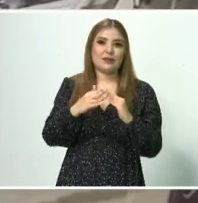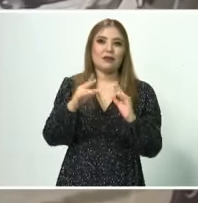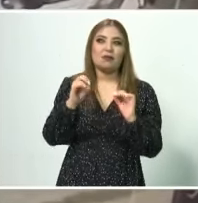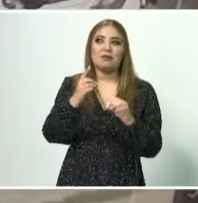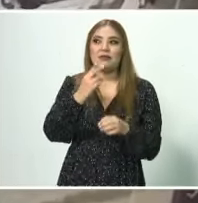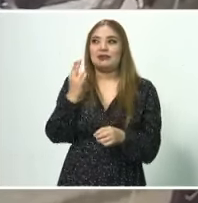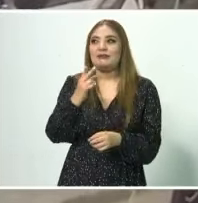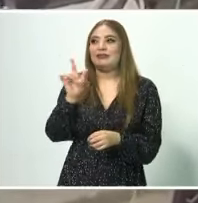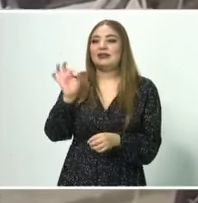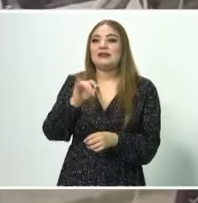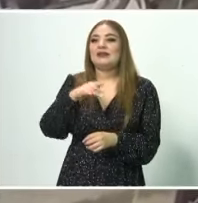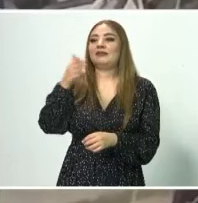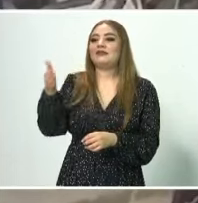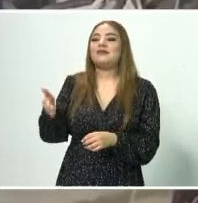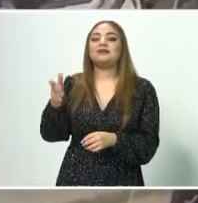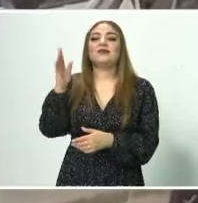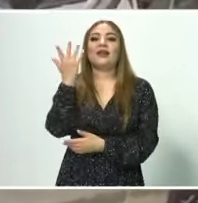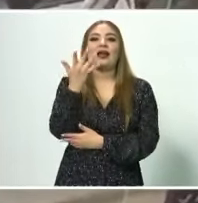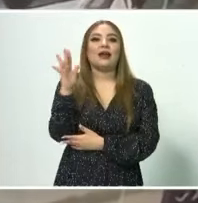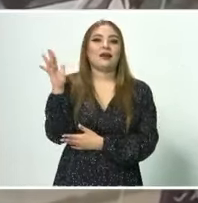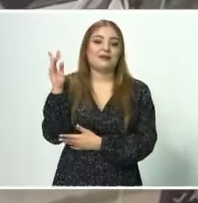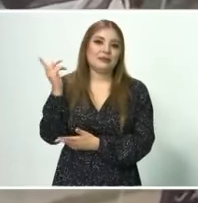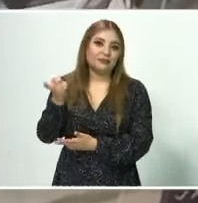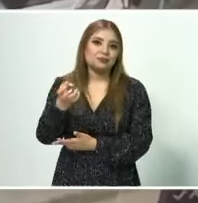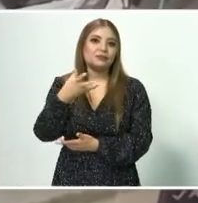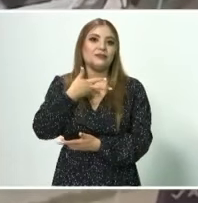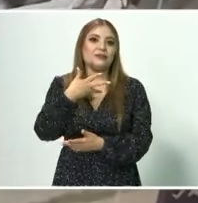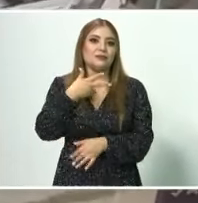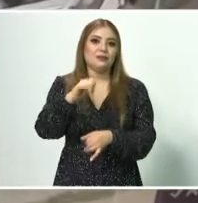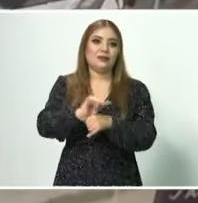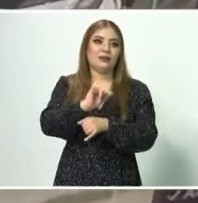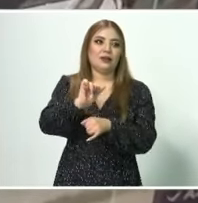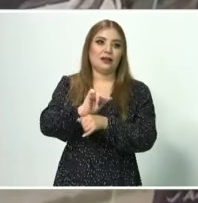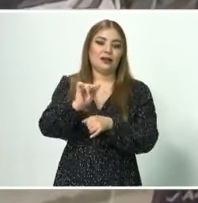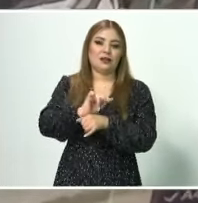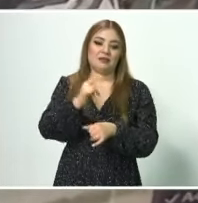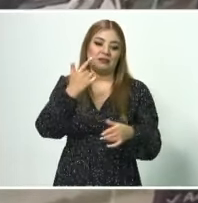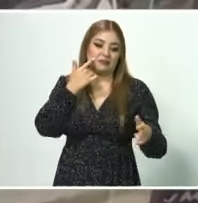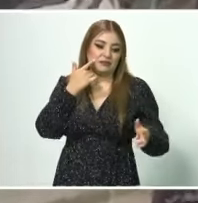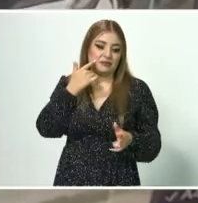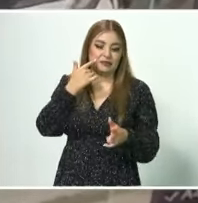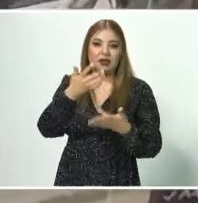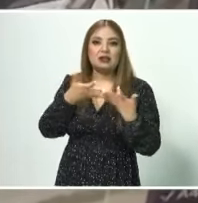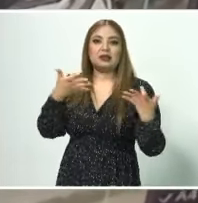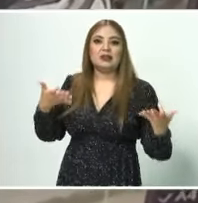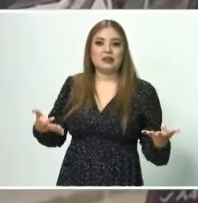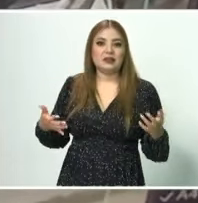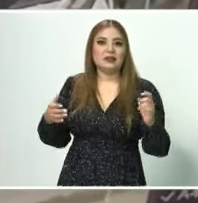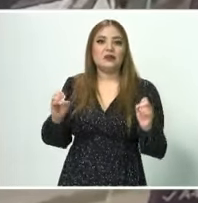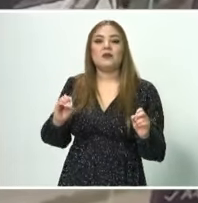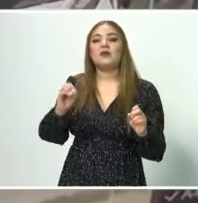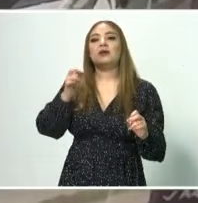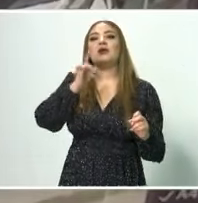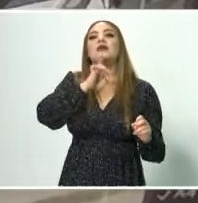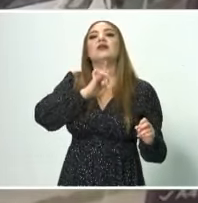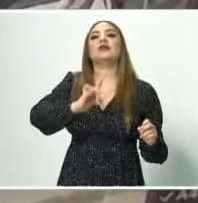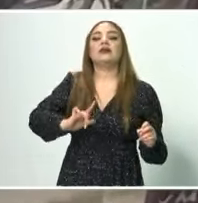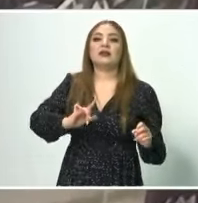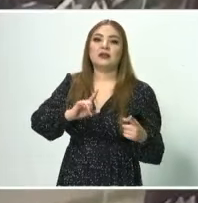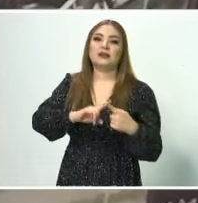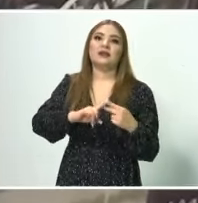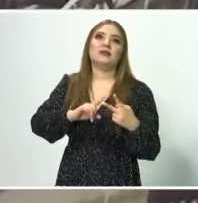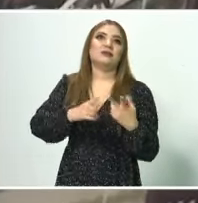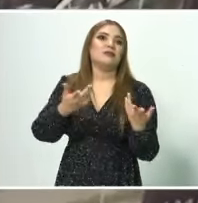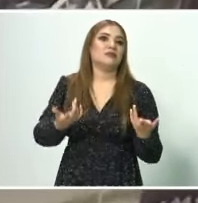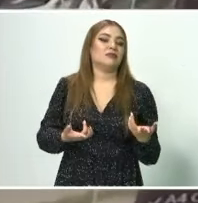Valeria esta persona pudo haber ido digo traía su vehículo a un terreno baldío a Pues a una gasolinera también Valeria